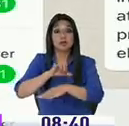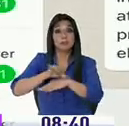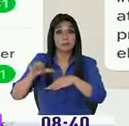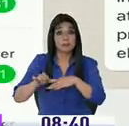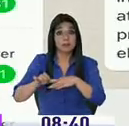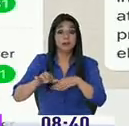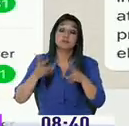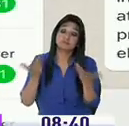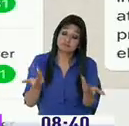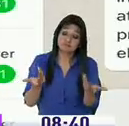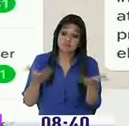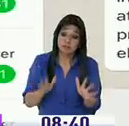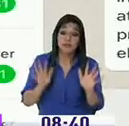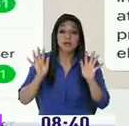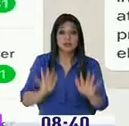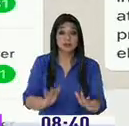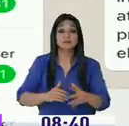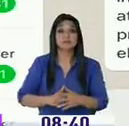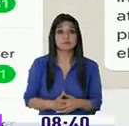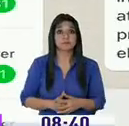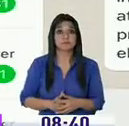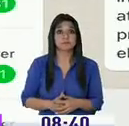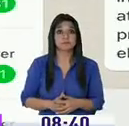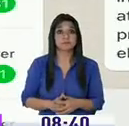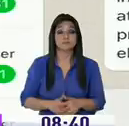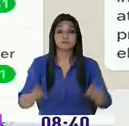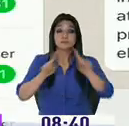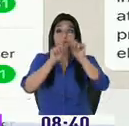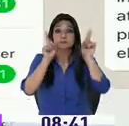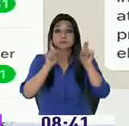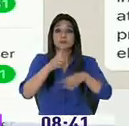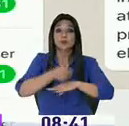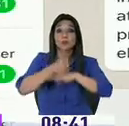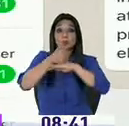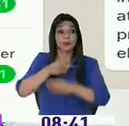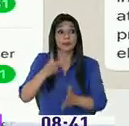Qué bien dicho, así mismo es, ¿eh? Bueno, habrá que preguntar a la autoridad, pues, ¿no es cierto?